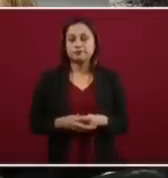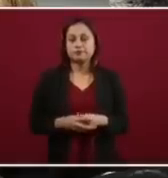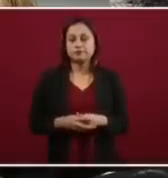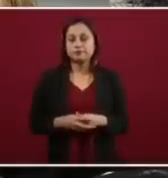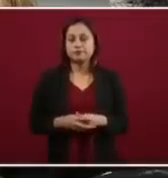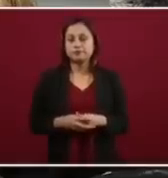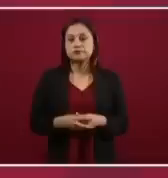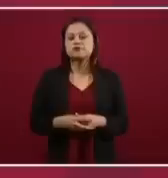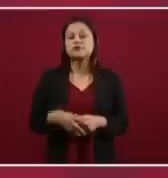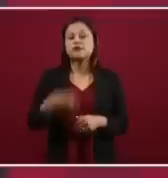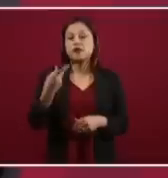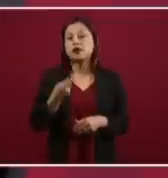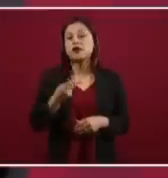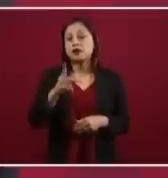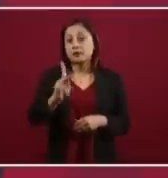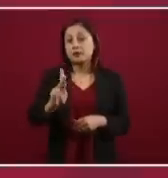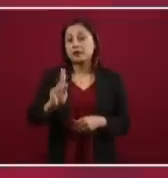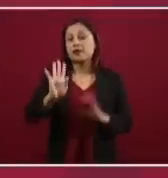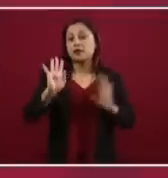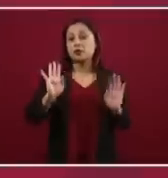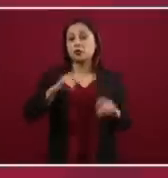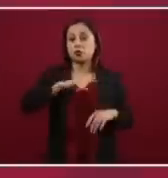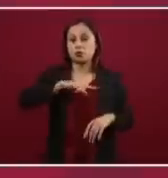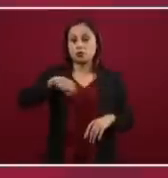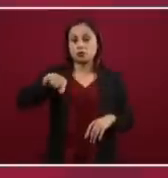nosotros la obligación de informar